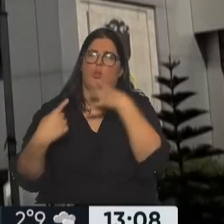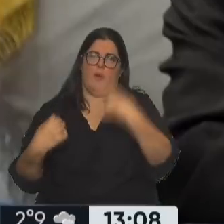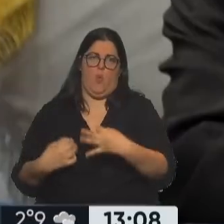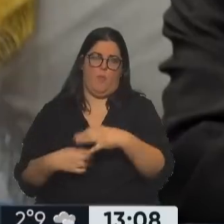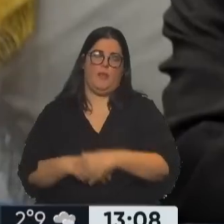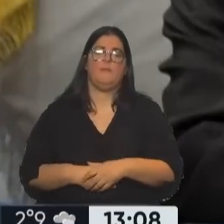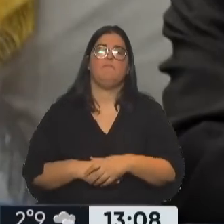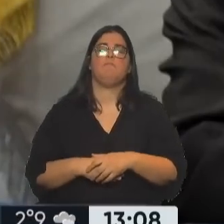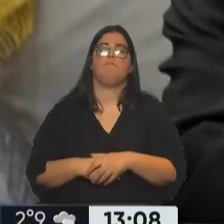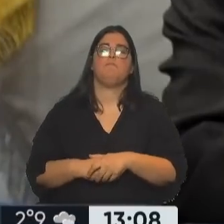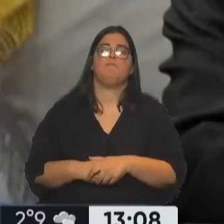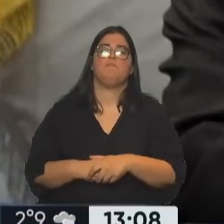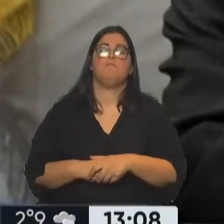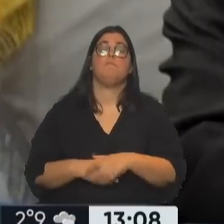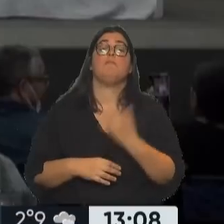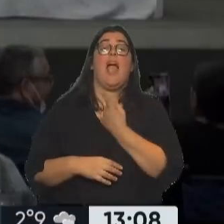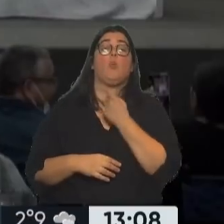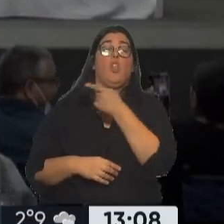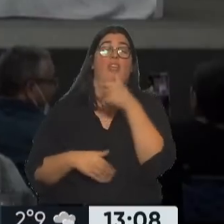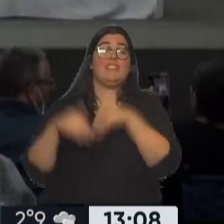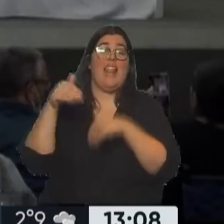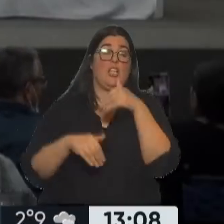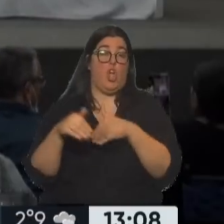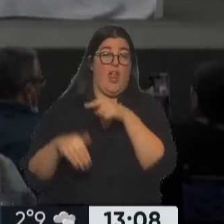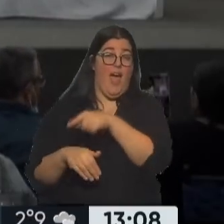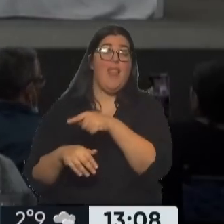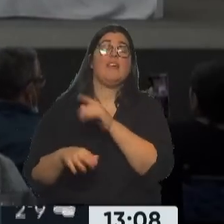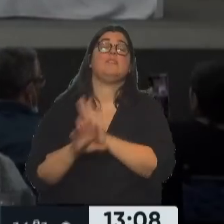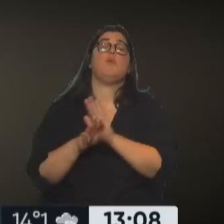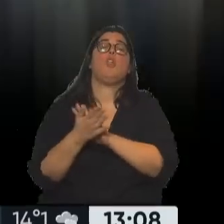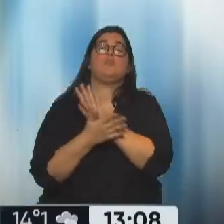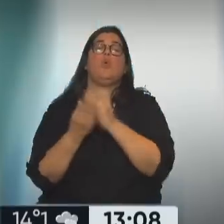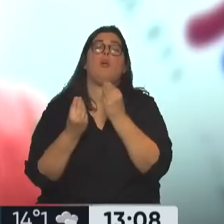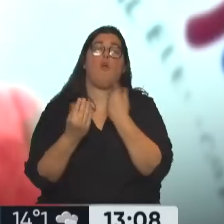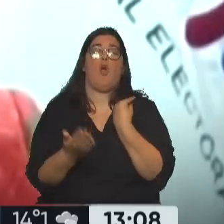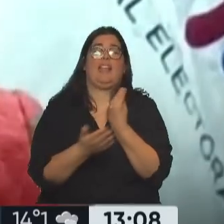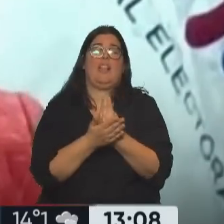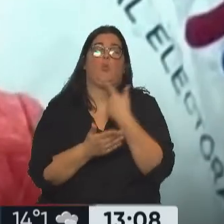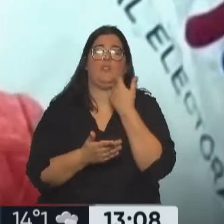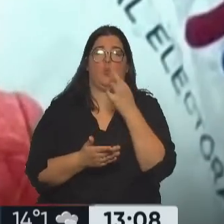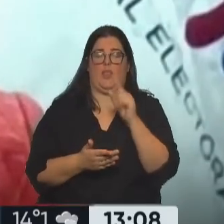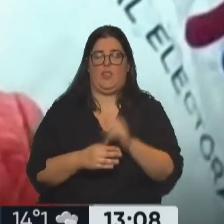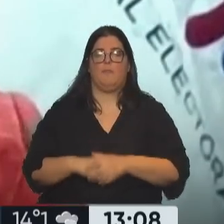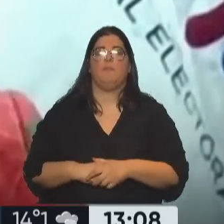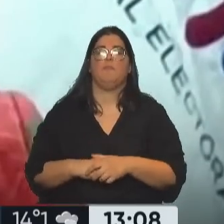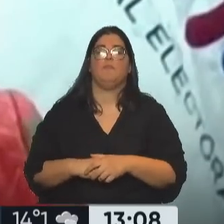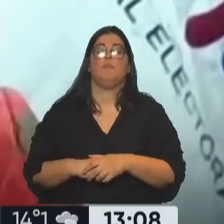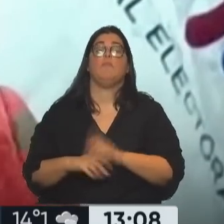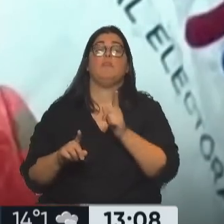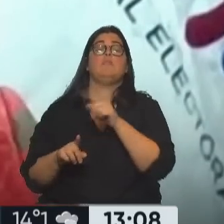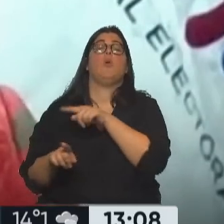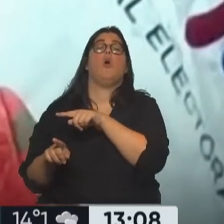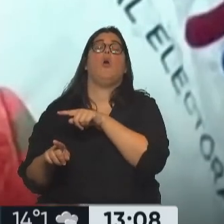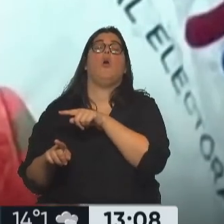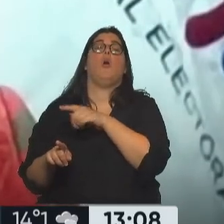la aprobación por parte de las autoridades electorales de la candidatura de Zurita. En tal virtud, el reemplazo de la candidatura